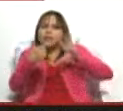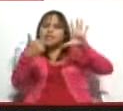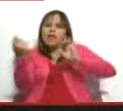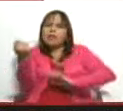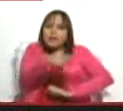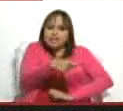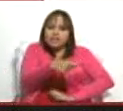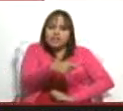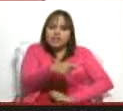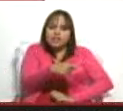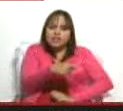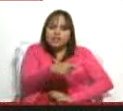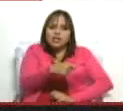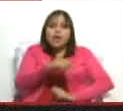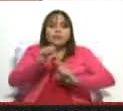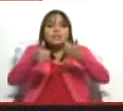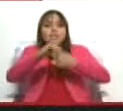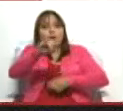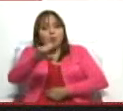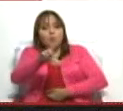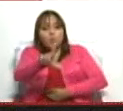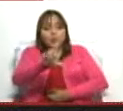¿verdad? El segundo semestre comienza en julio.